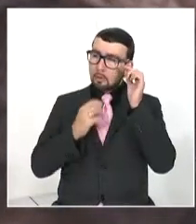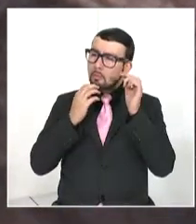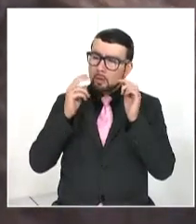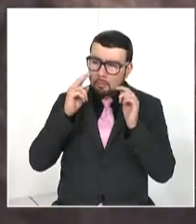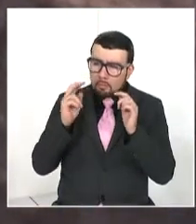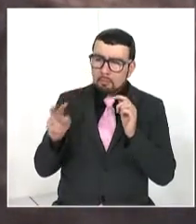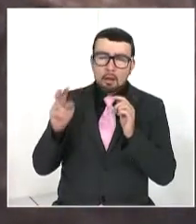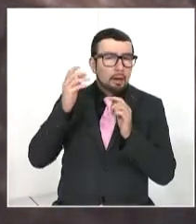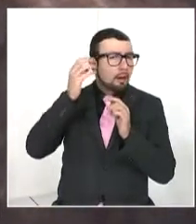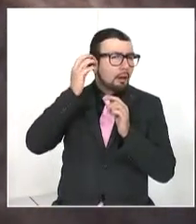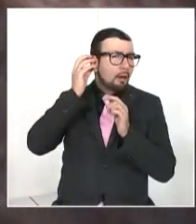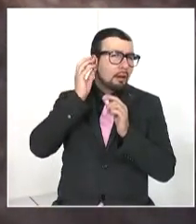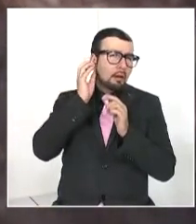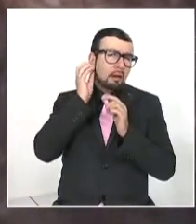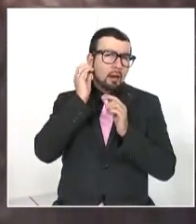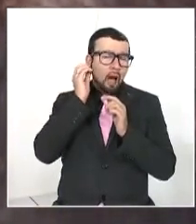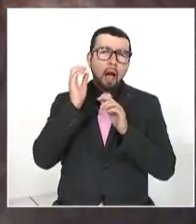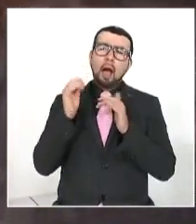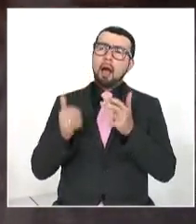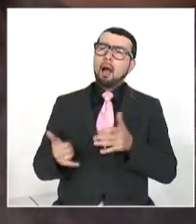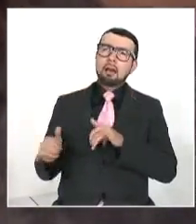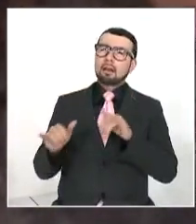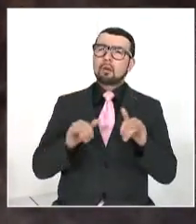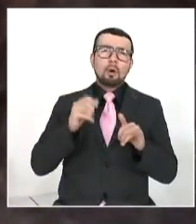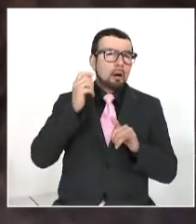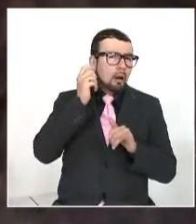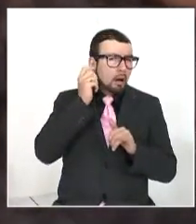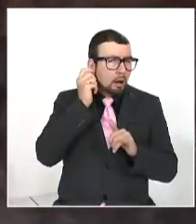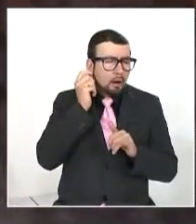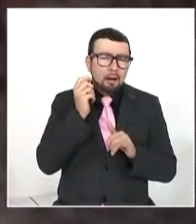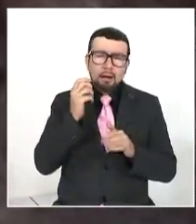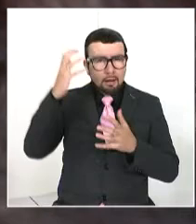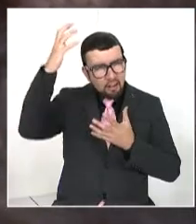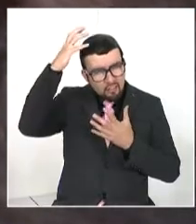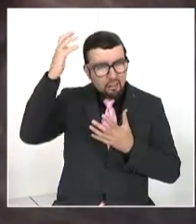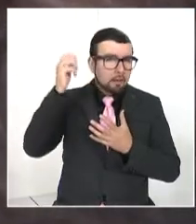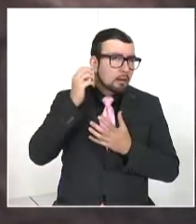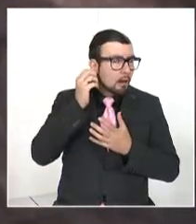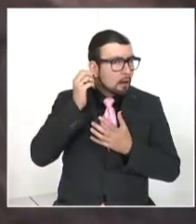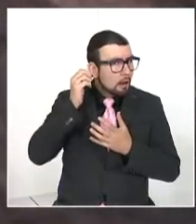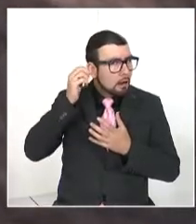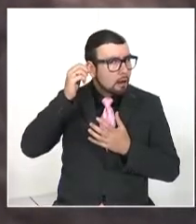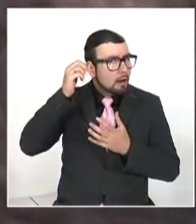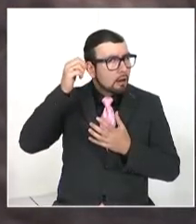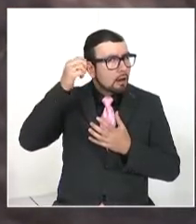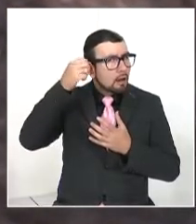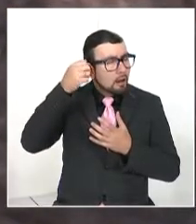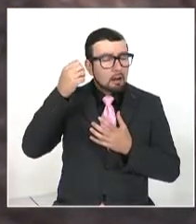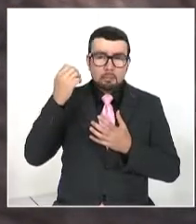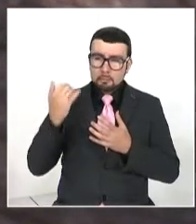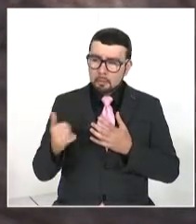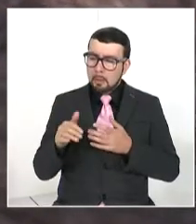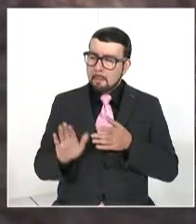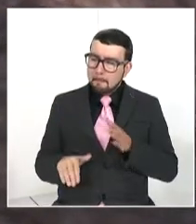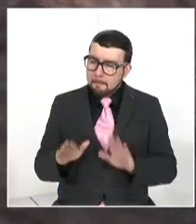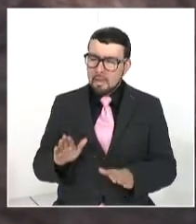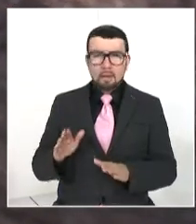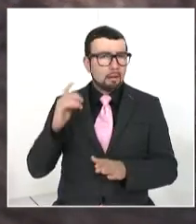feto invertido. Esta es la cabeza, esta es la columna vertebral, las piernas, toda la parte